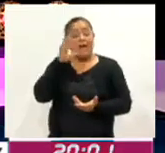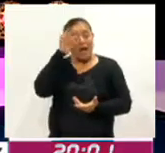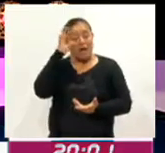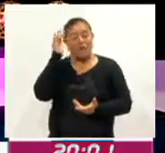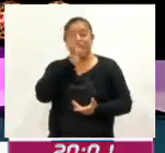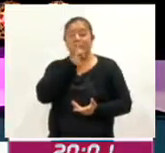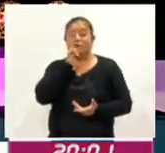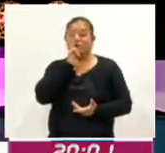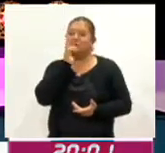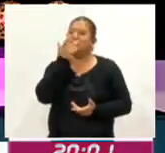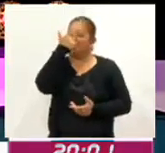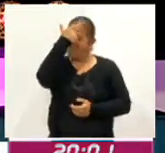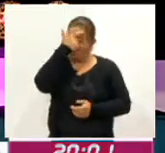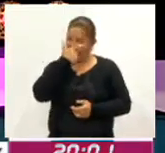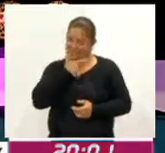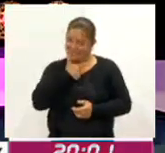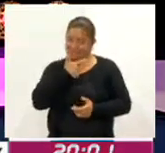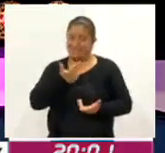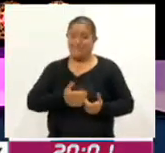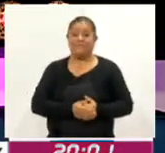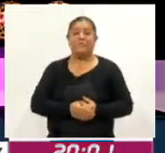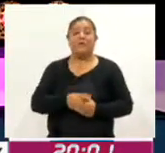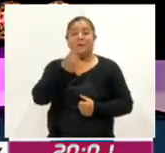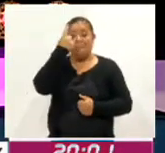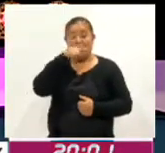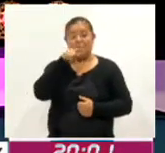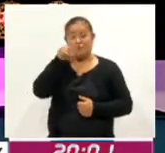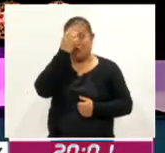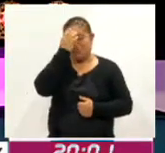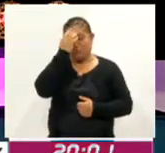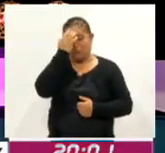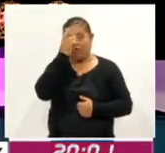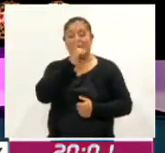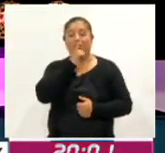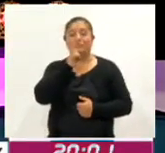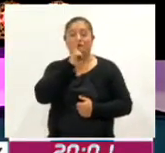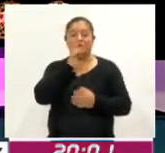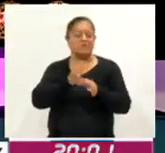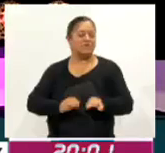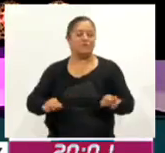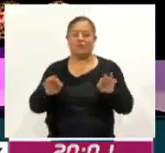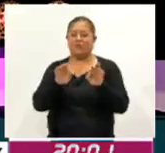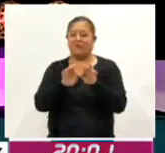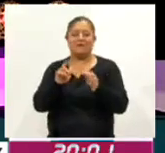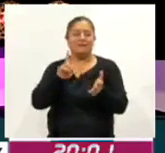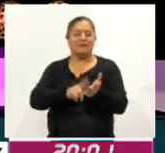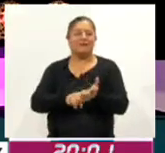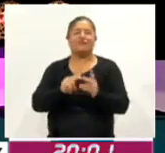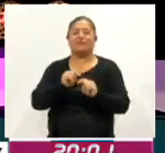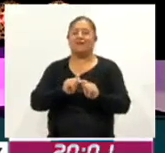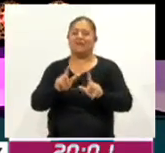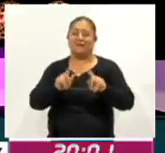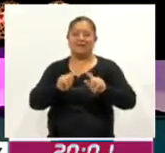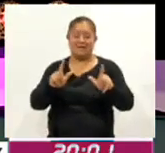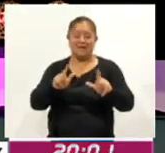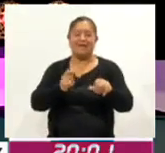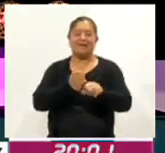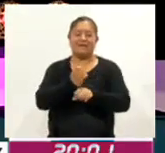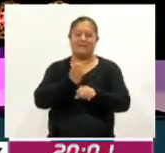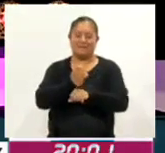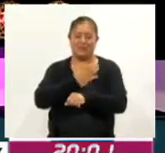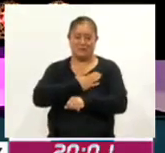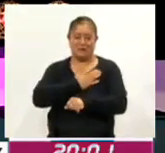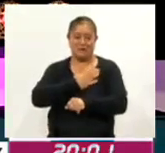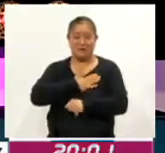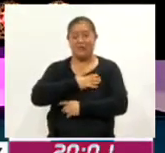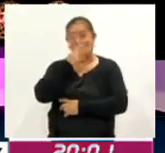Corasit Noticias para mantenerse bien informado o informada de los acontecimientos más destacados ocurridos en nuestro estado,